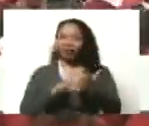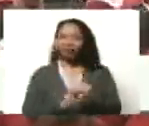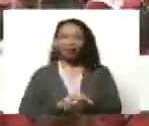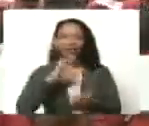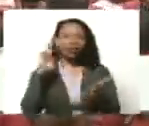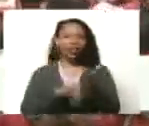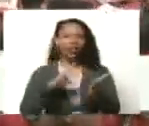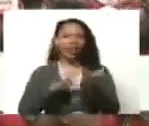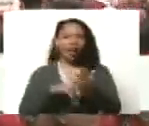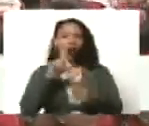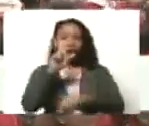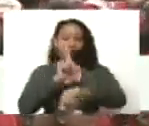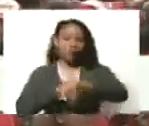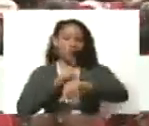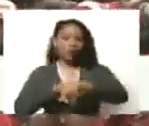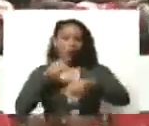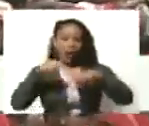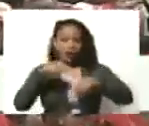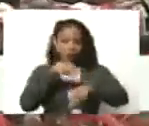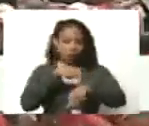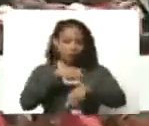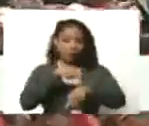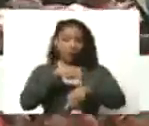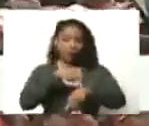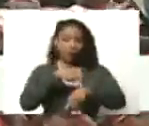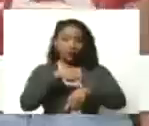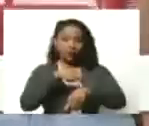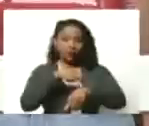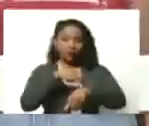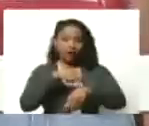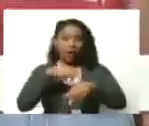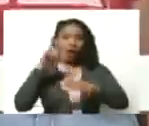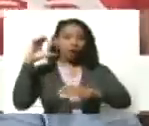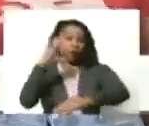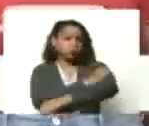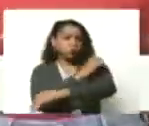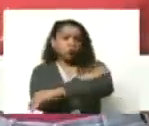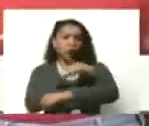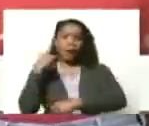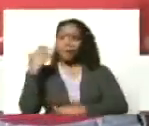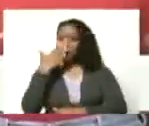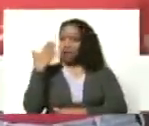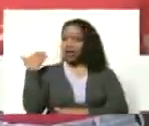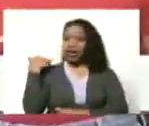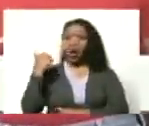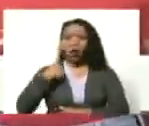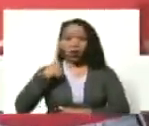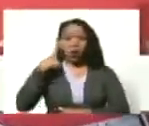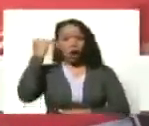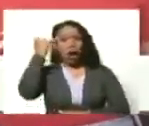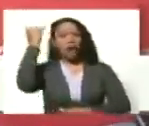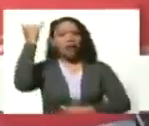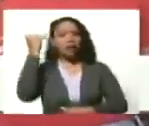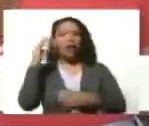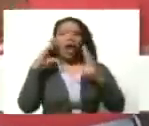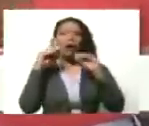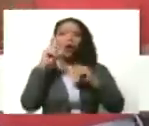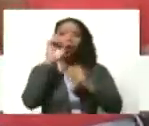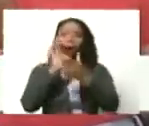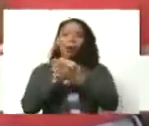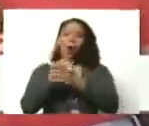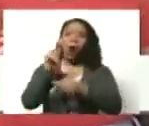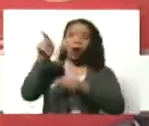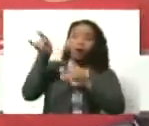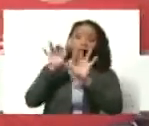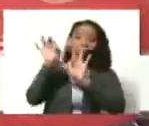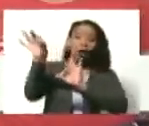de verdad el momento, este momento. La oposición en estos días a mí se me ocurrió. Hablé con un amigo por allá y me